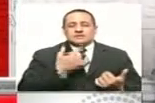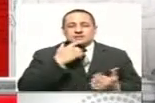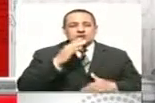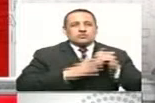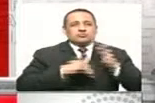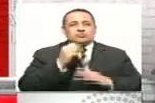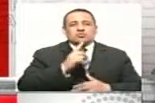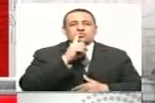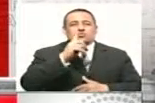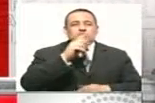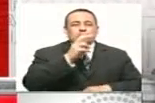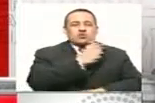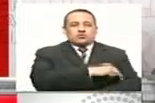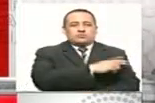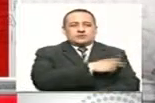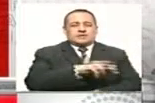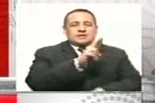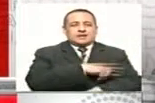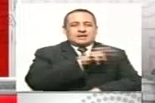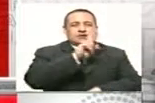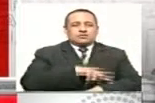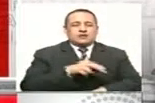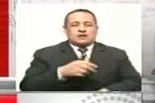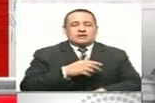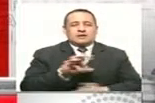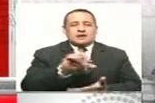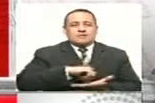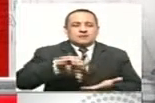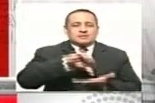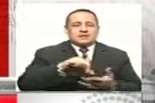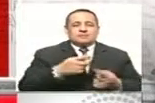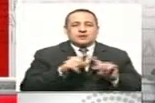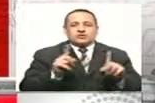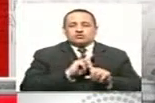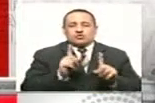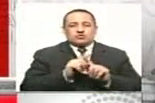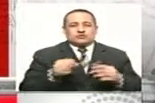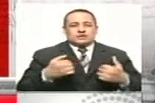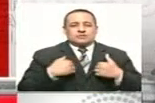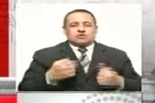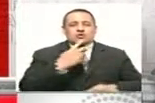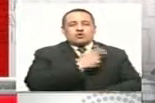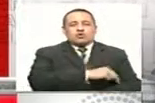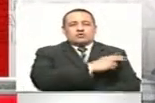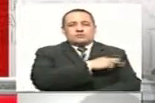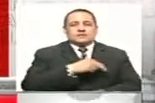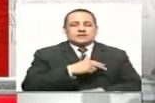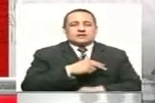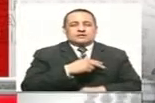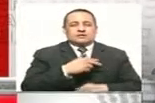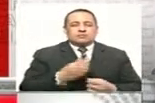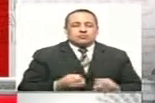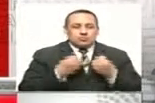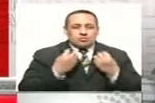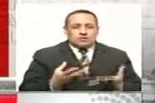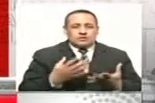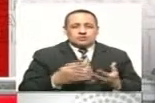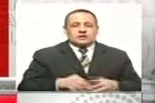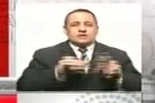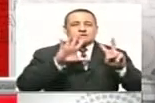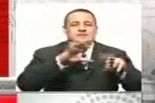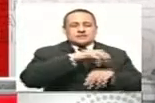construyendo un hospital regional en la capital, pero no tenemos los hospitales buenos en los